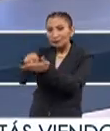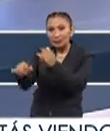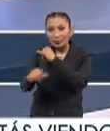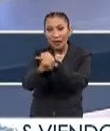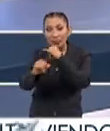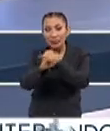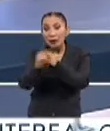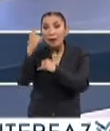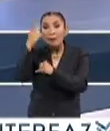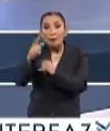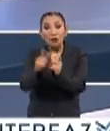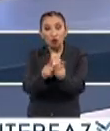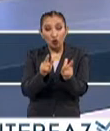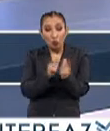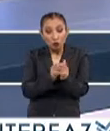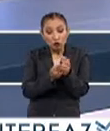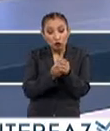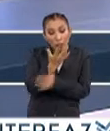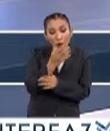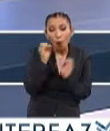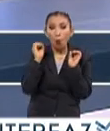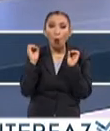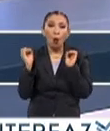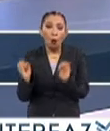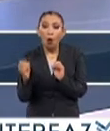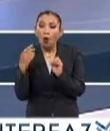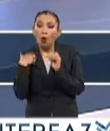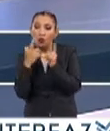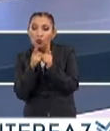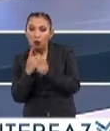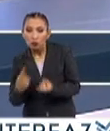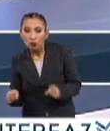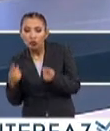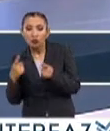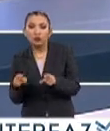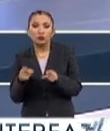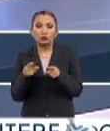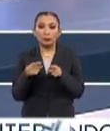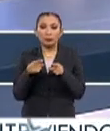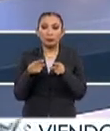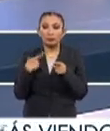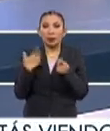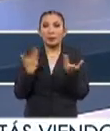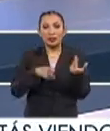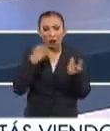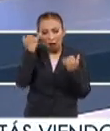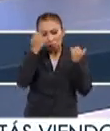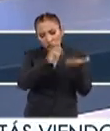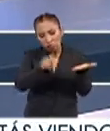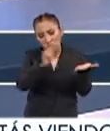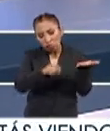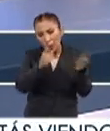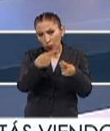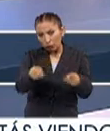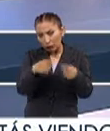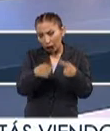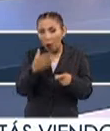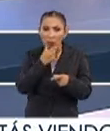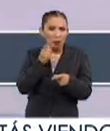grupos emergentes o a músicos, a actores, compositores, hombres, mujeres,